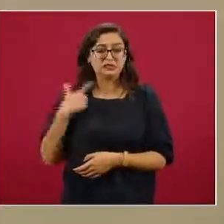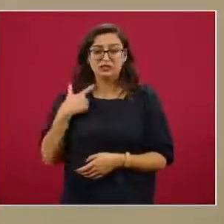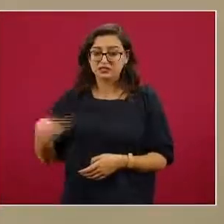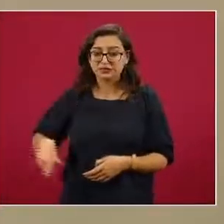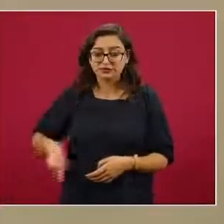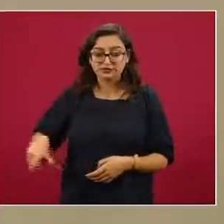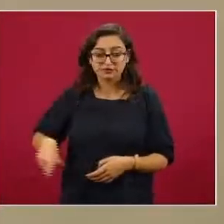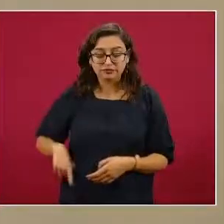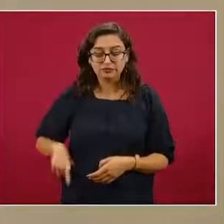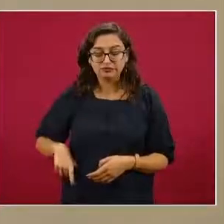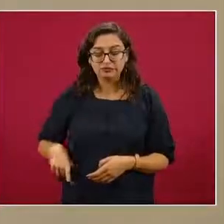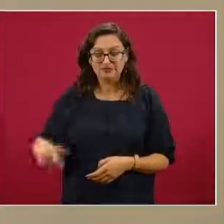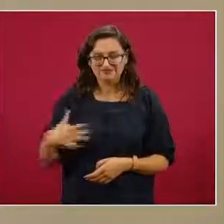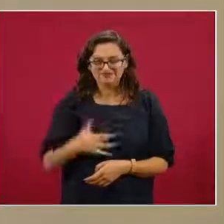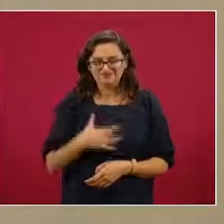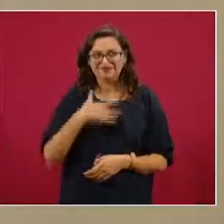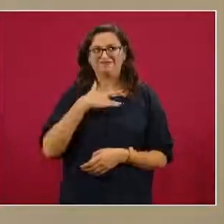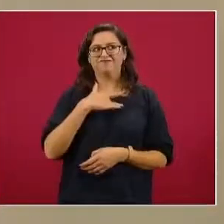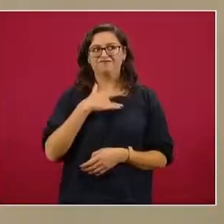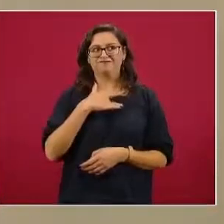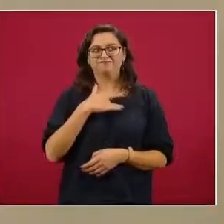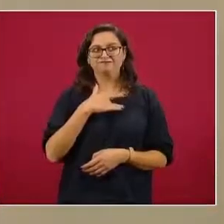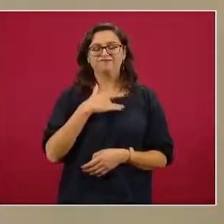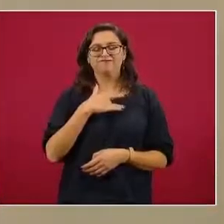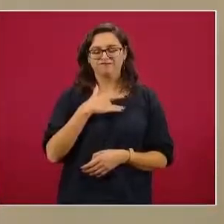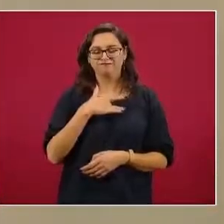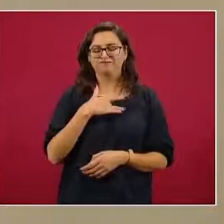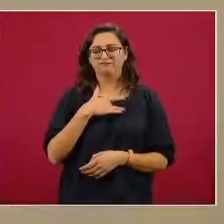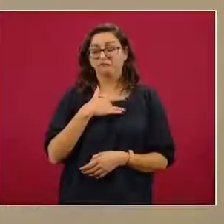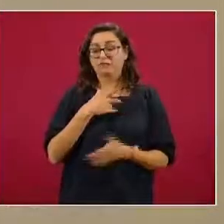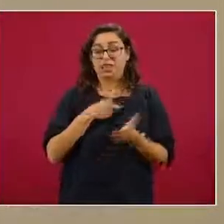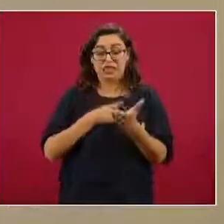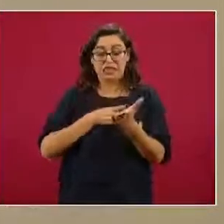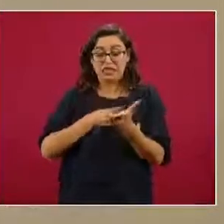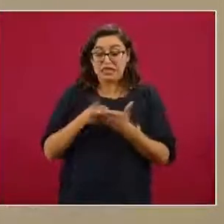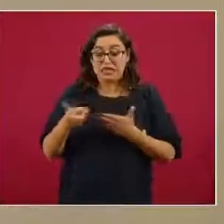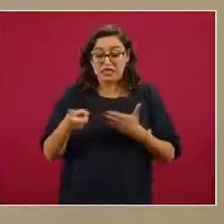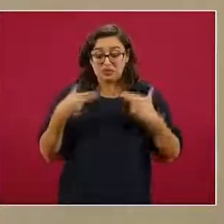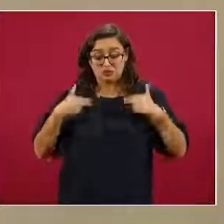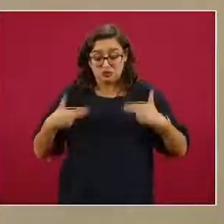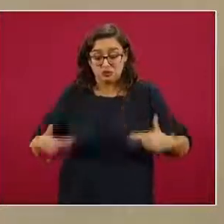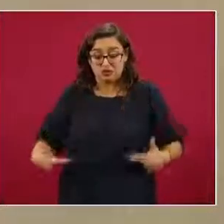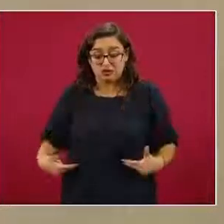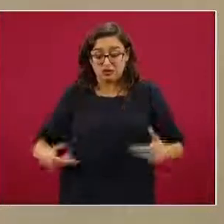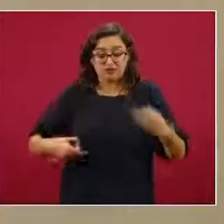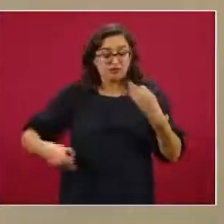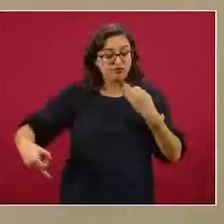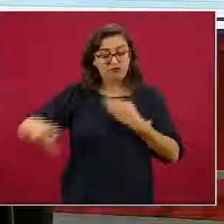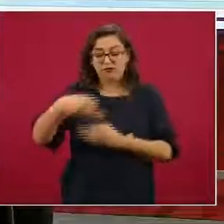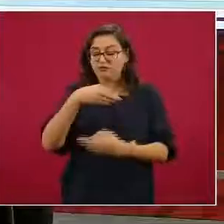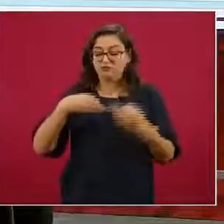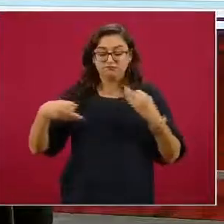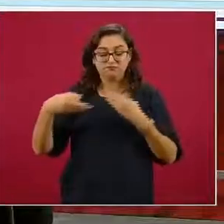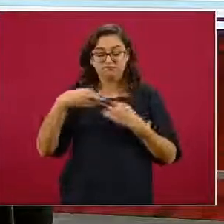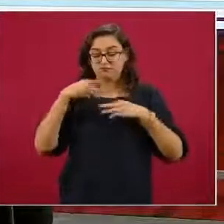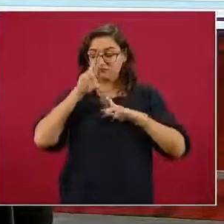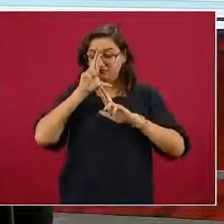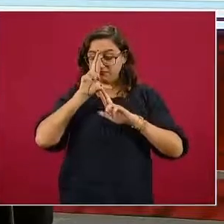realidad y comprometidos con los derechos, todos los derechos, empezando por los derechos humanos, los derechos